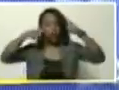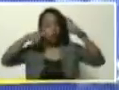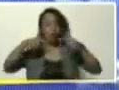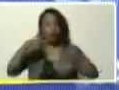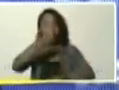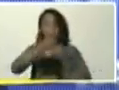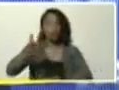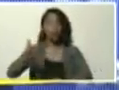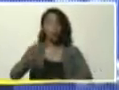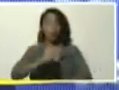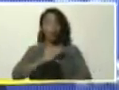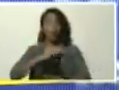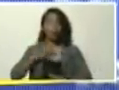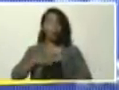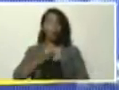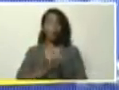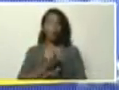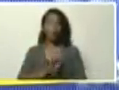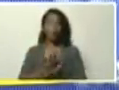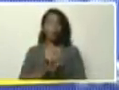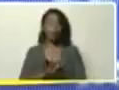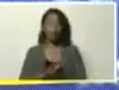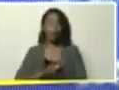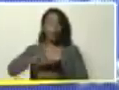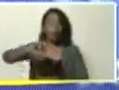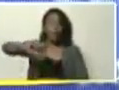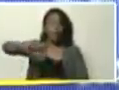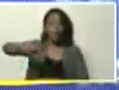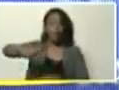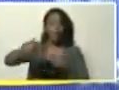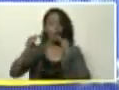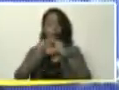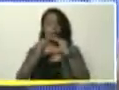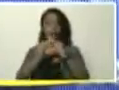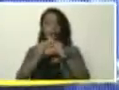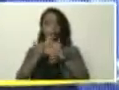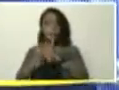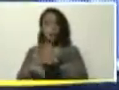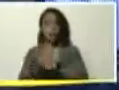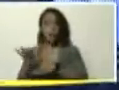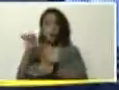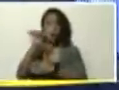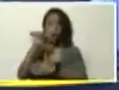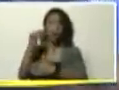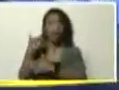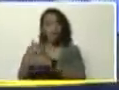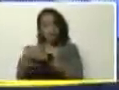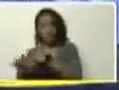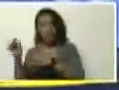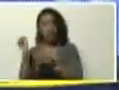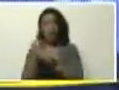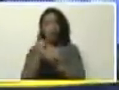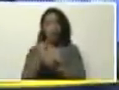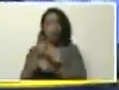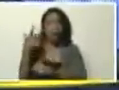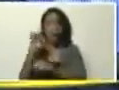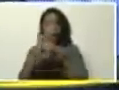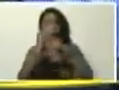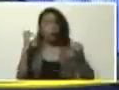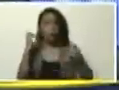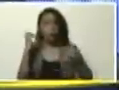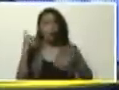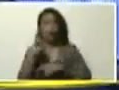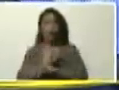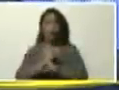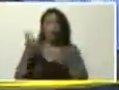gente tenga una vida tranquila, que abra el chorro de agua en su casa y salga agua, que vayan a trabajar y esté el transporte, que se